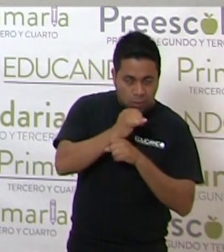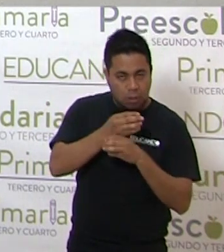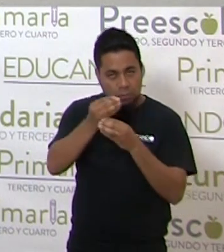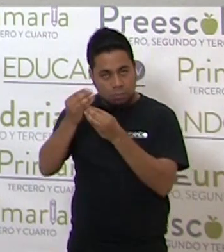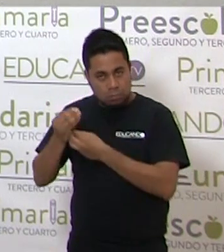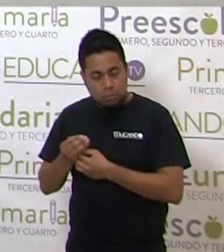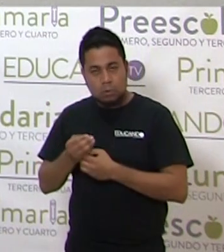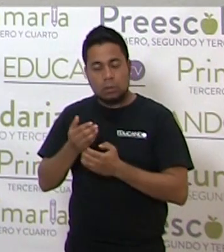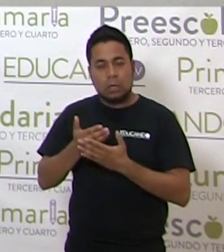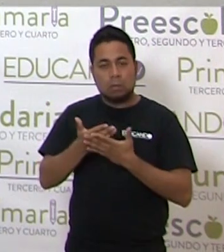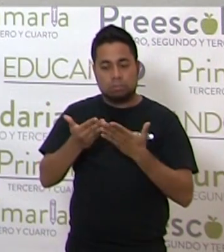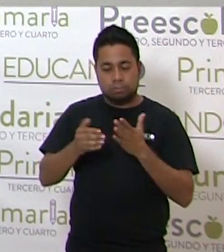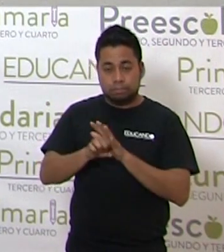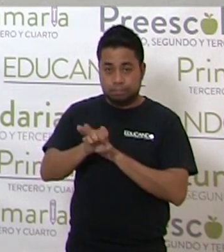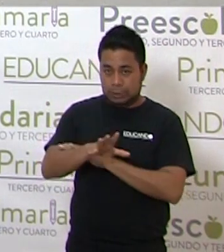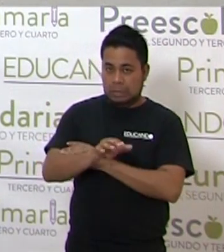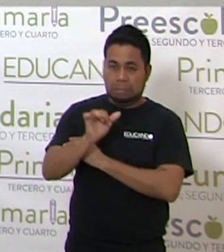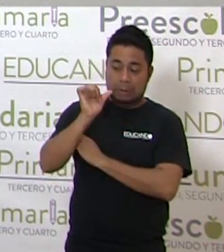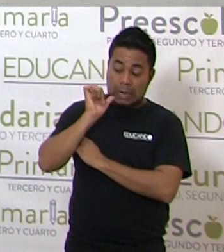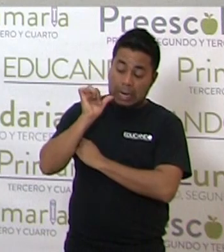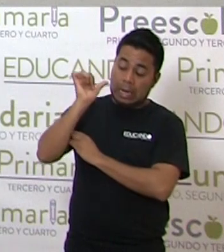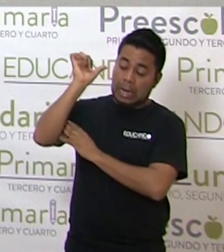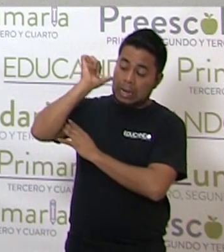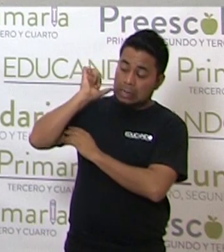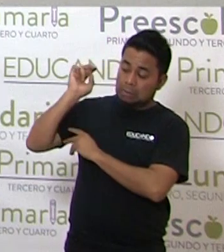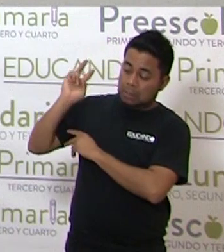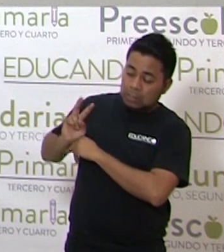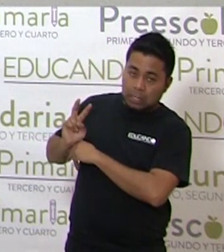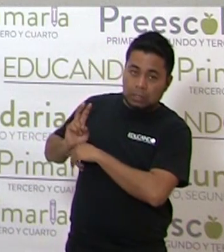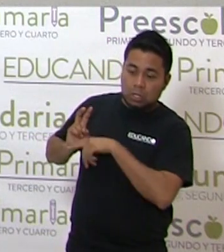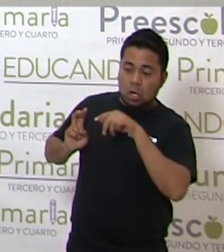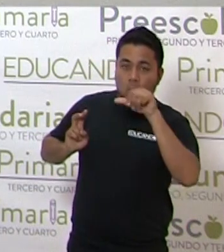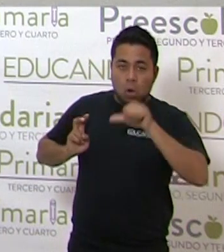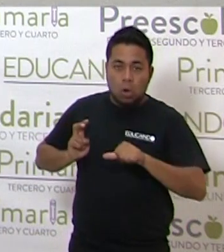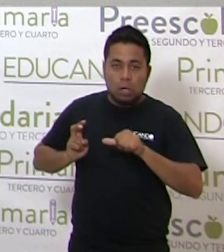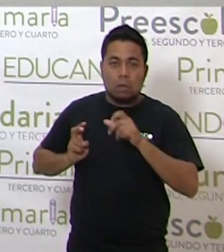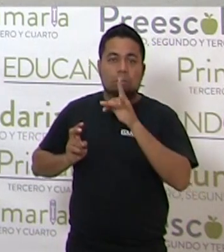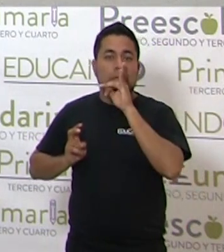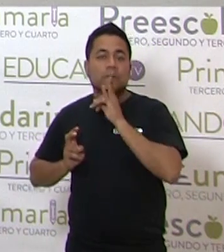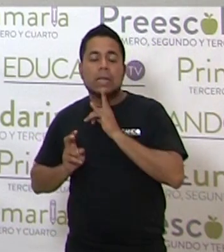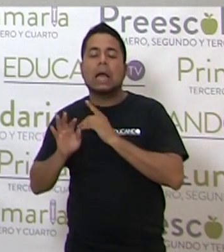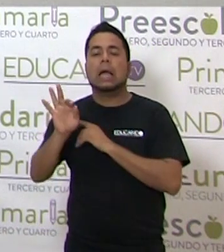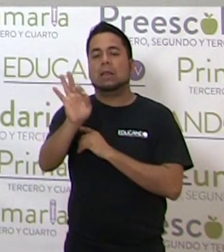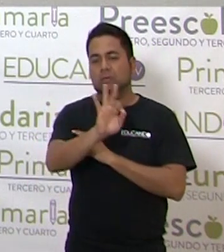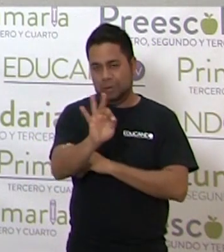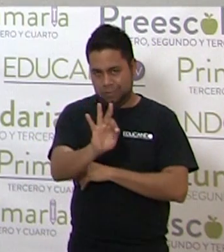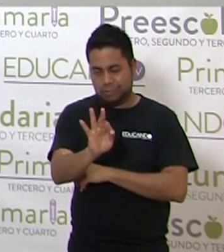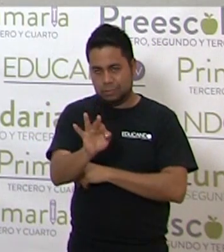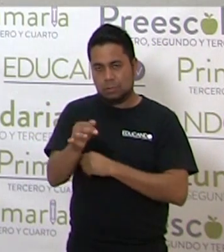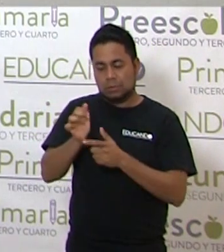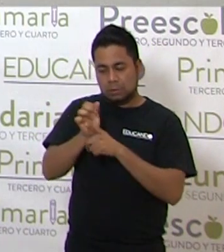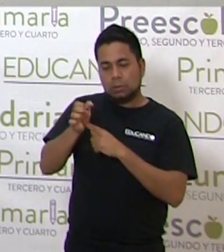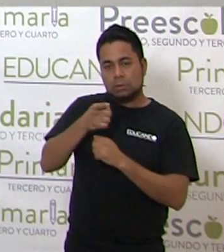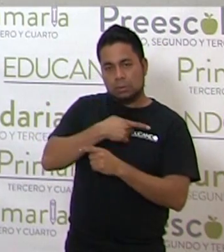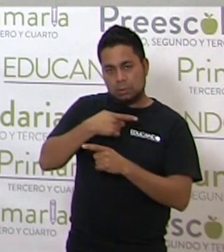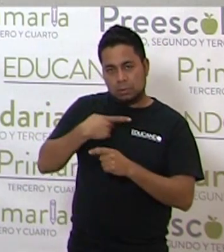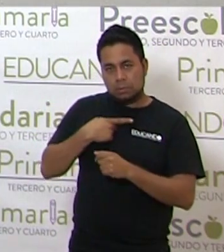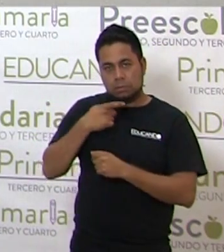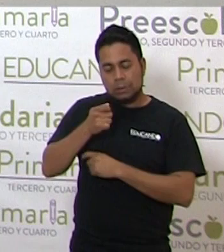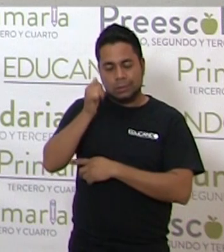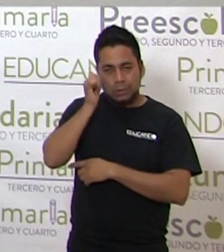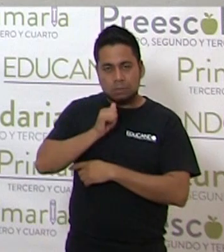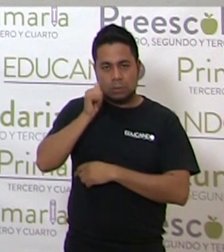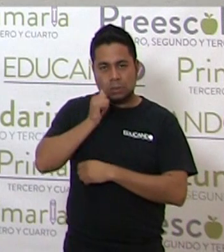y por lo tanto lo que ayer pudo haber sido verdad, el día de hoy ya no lo es. Entonces, nosotros debemos estar